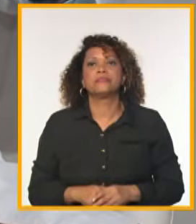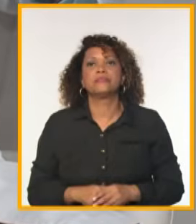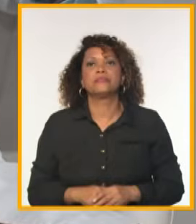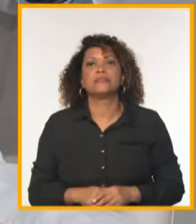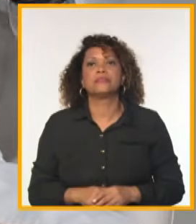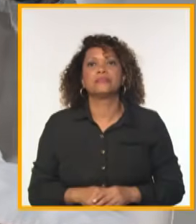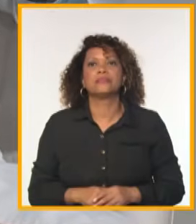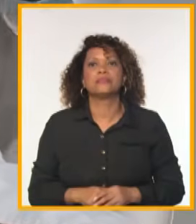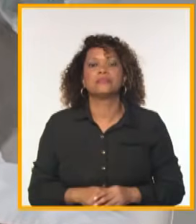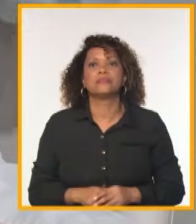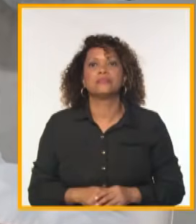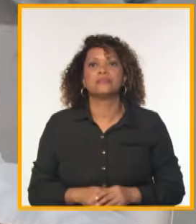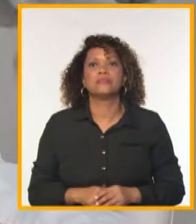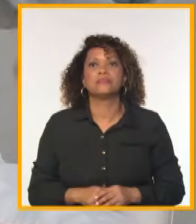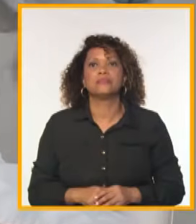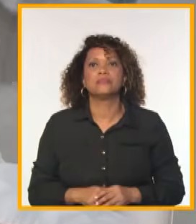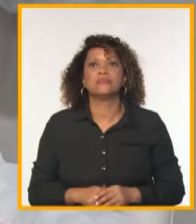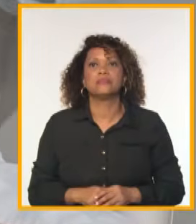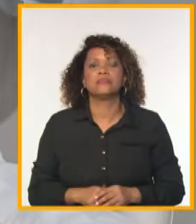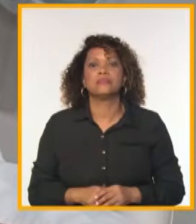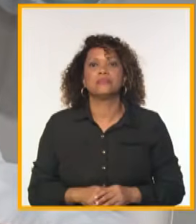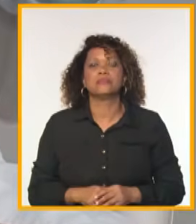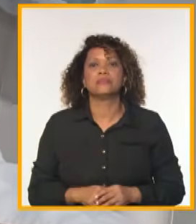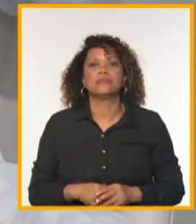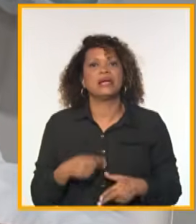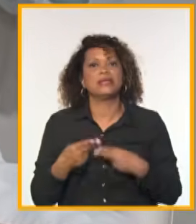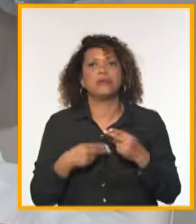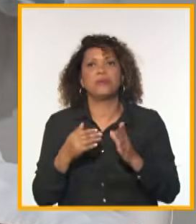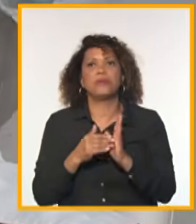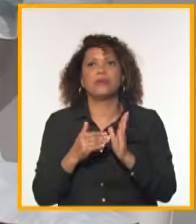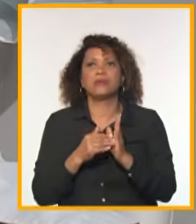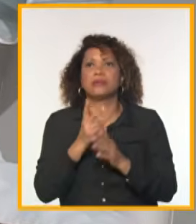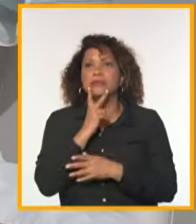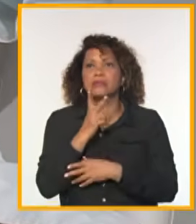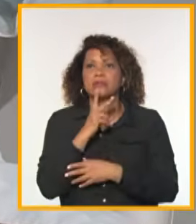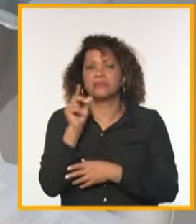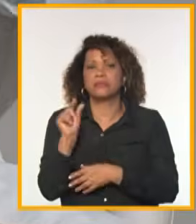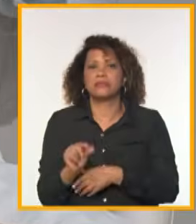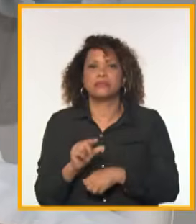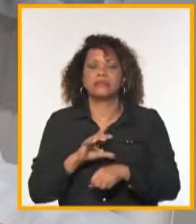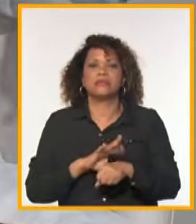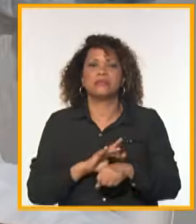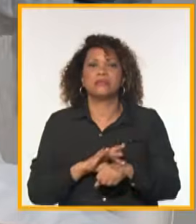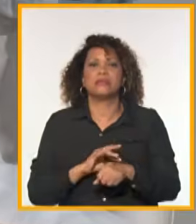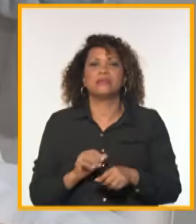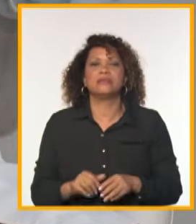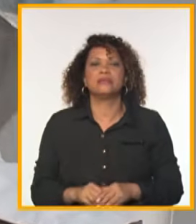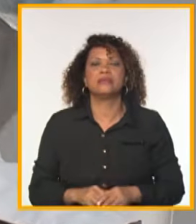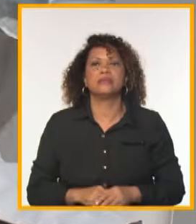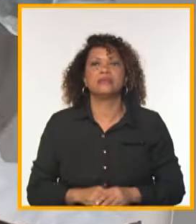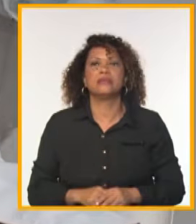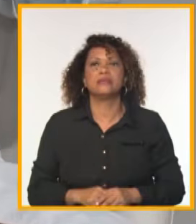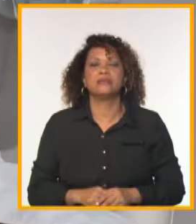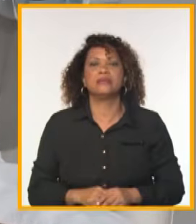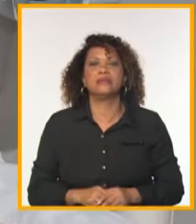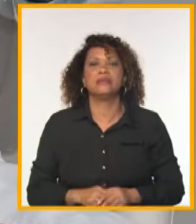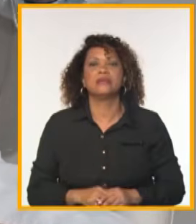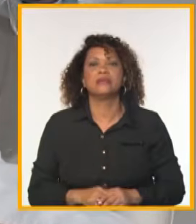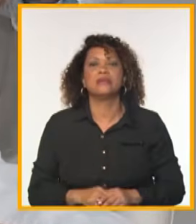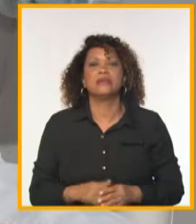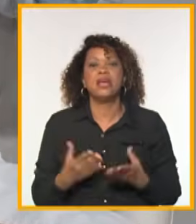teníamos por las tardes sesiones de atención a los pacientes. De ahí es donde muchos